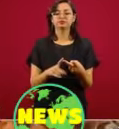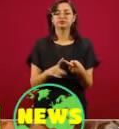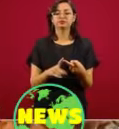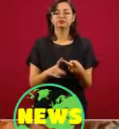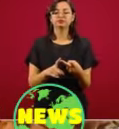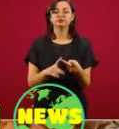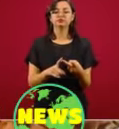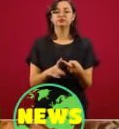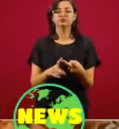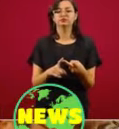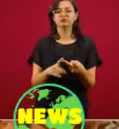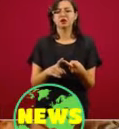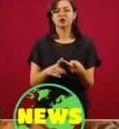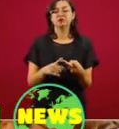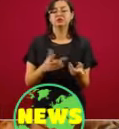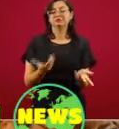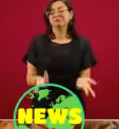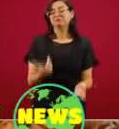les pregunto,